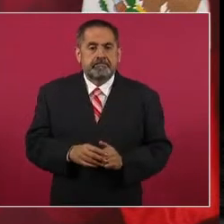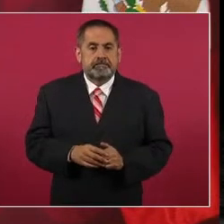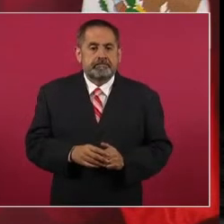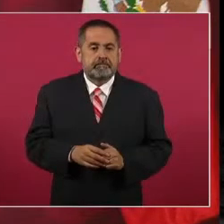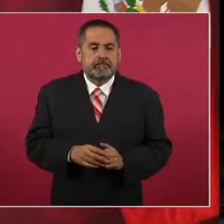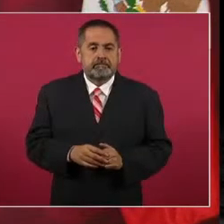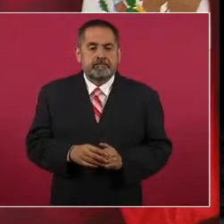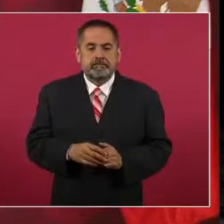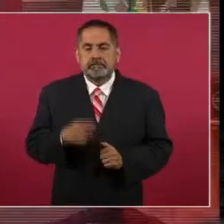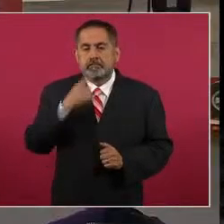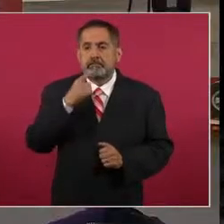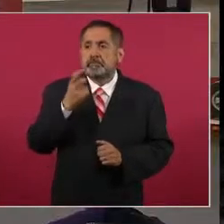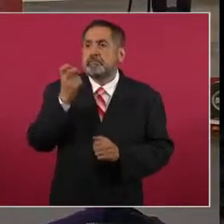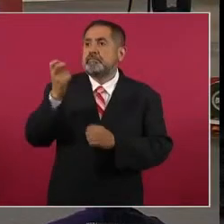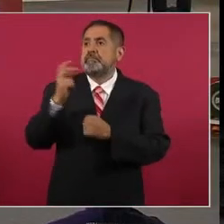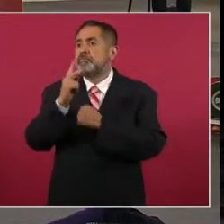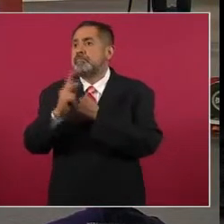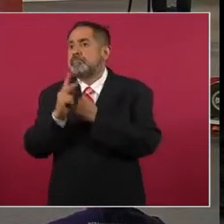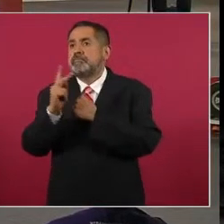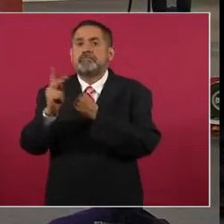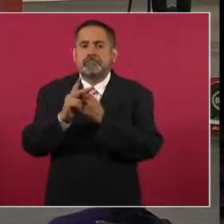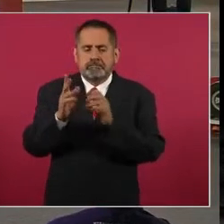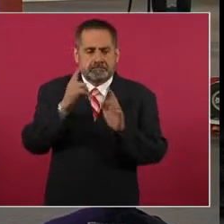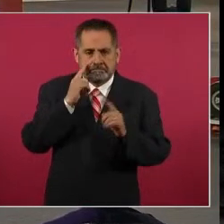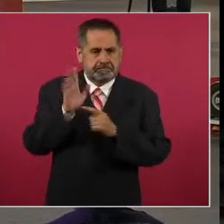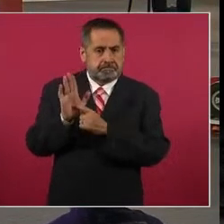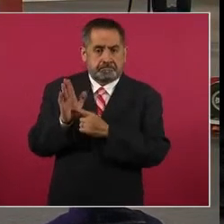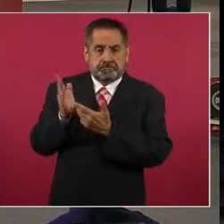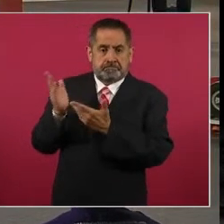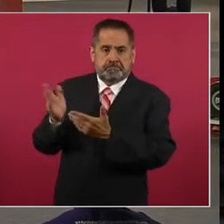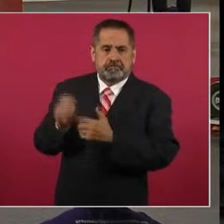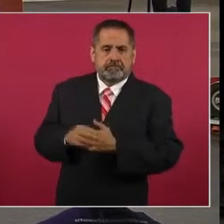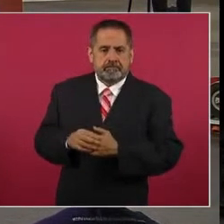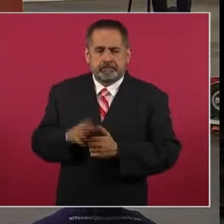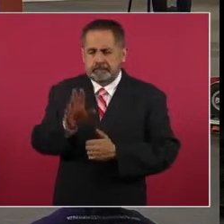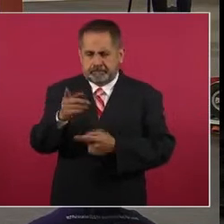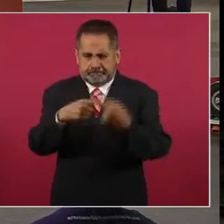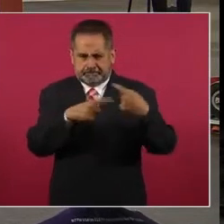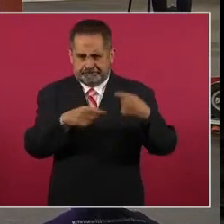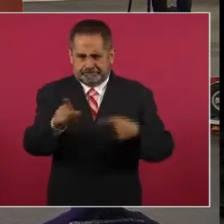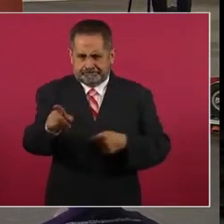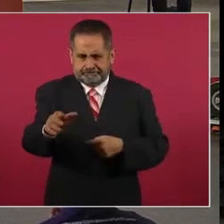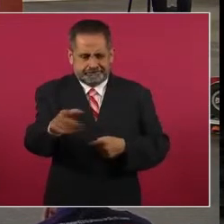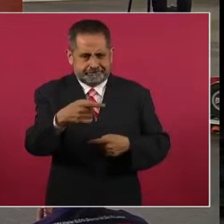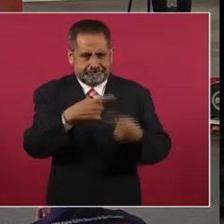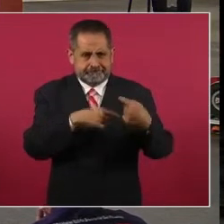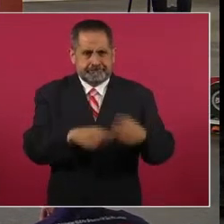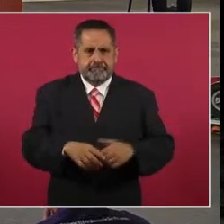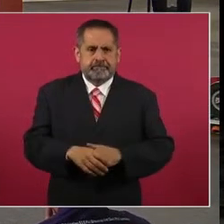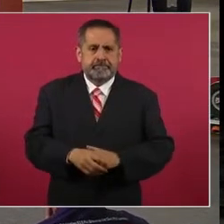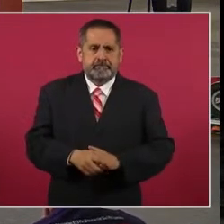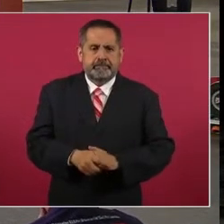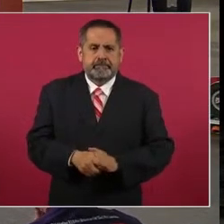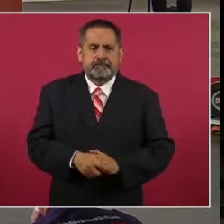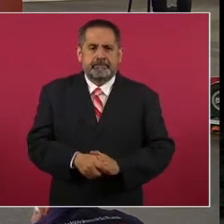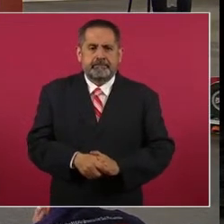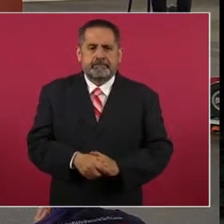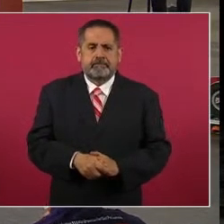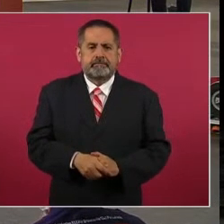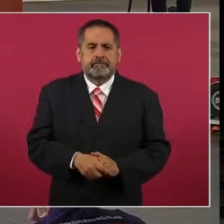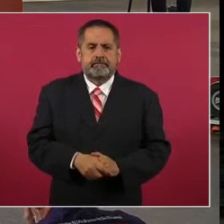hablar de ningún país regresan a regresa